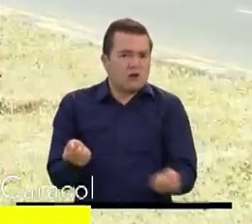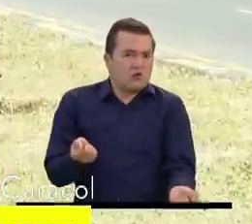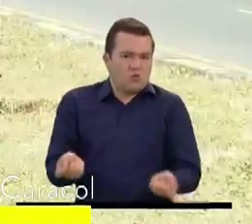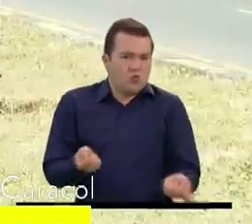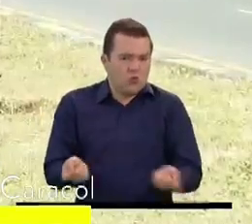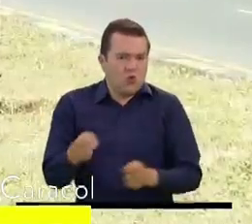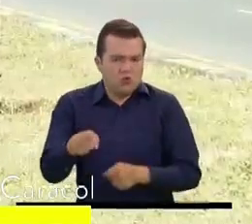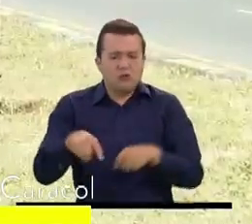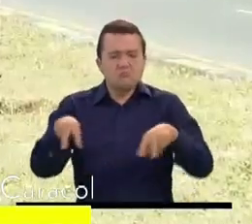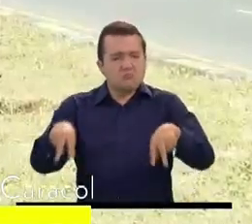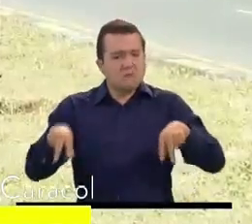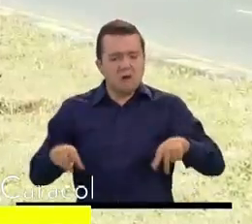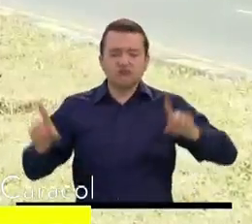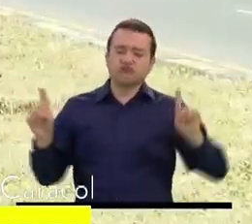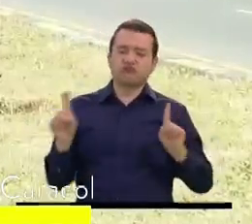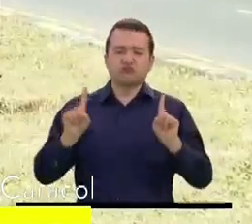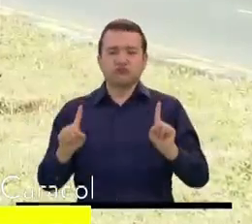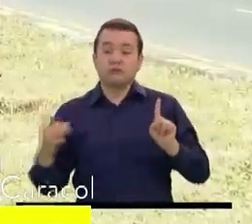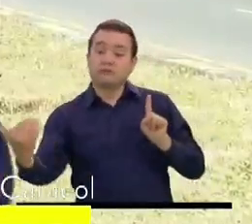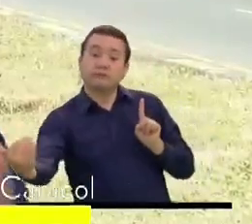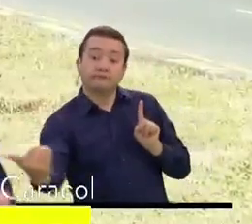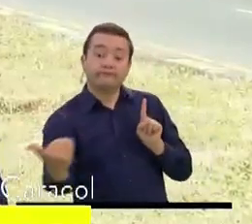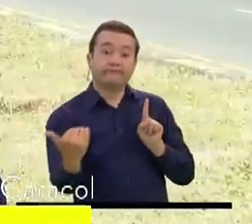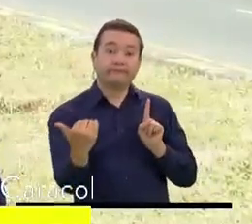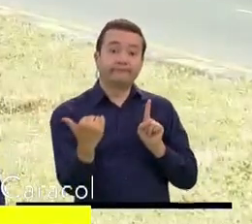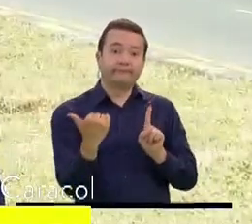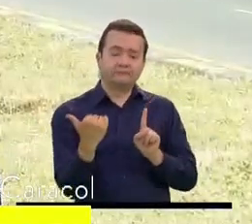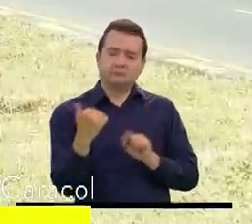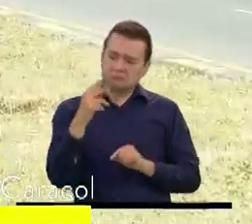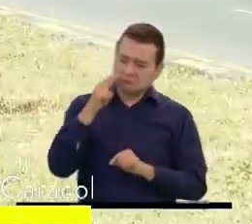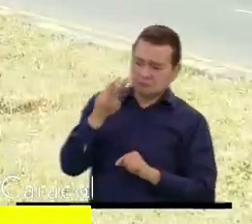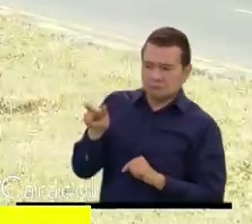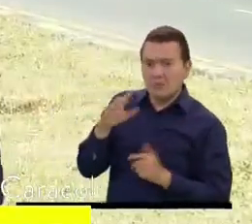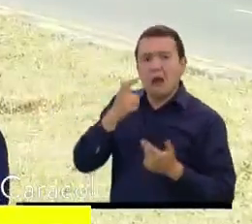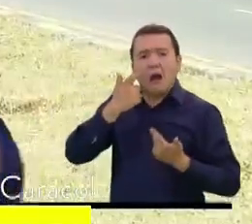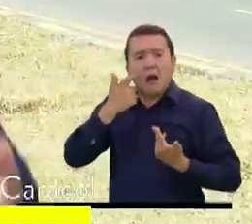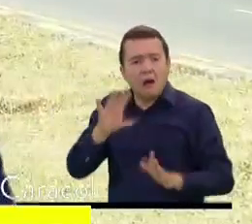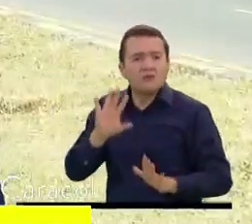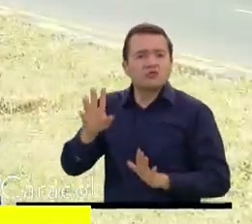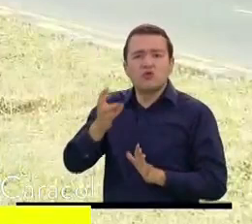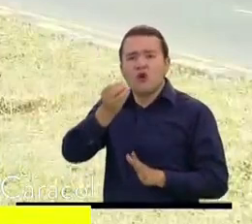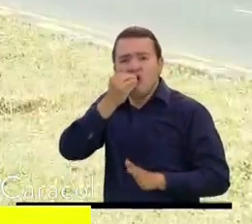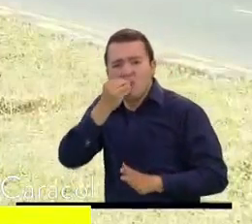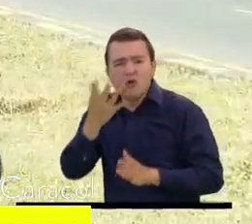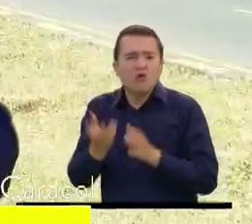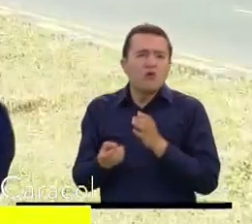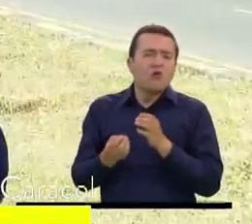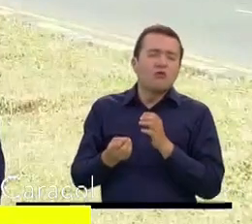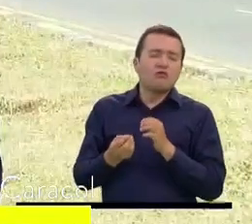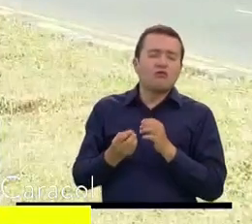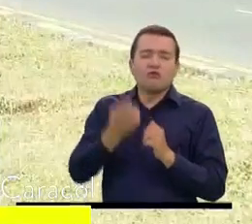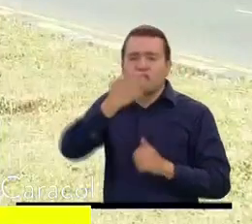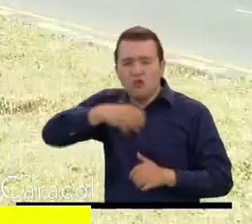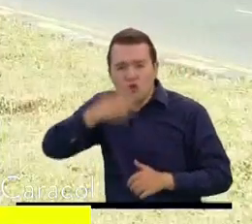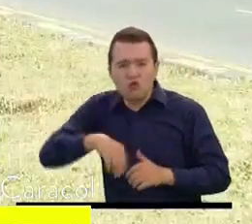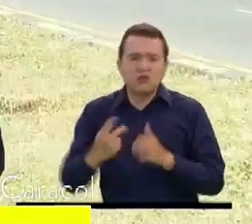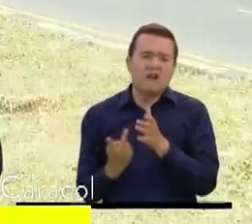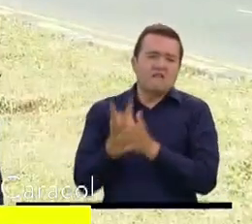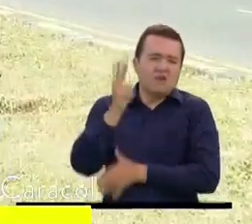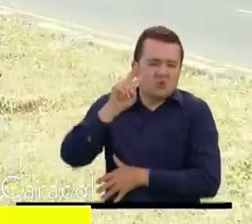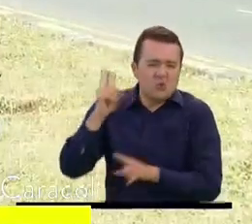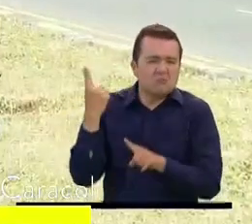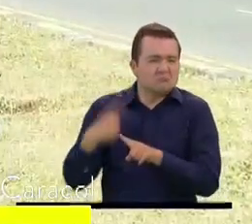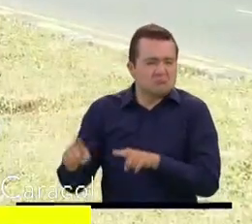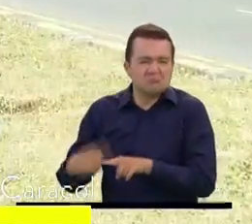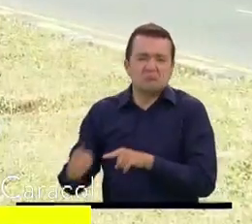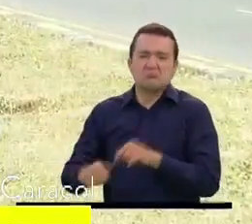de carreteras. Ahí es donde llega un vehículo que aparentemente transportaba víveres, frutas y verduras, y al uno de los efectivos